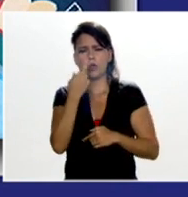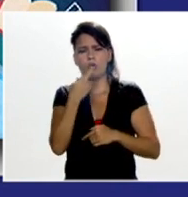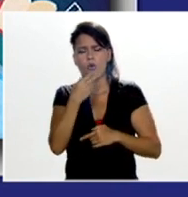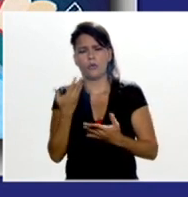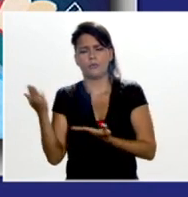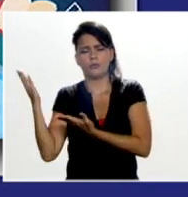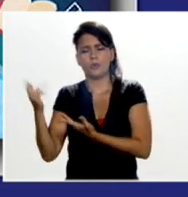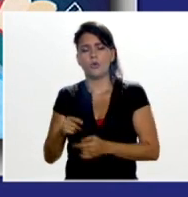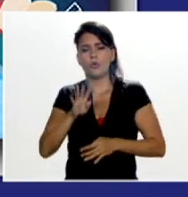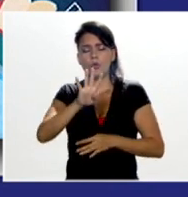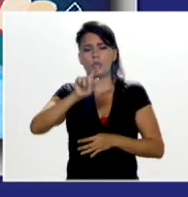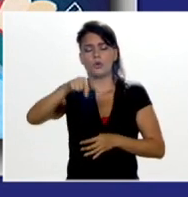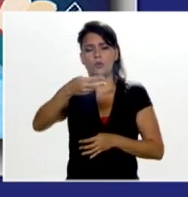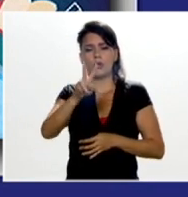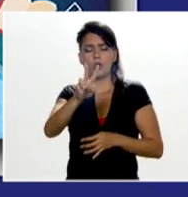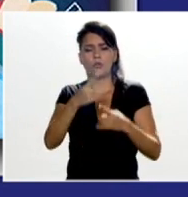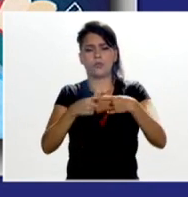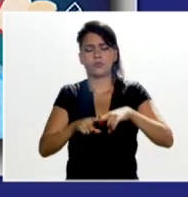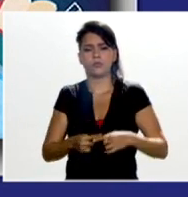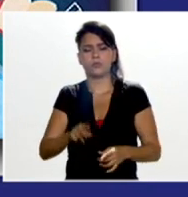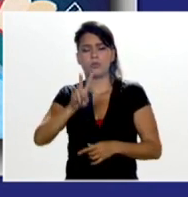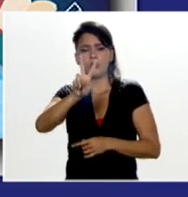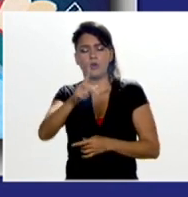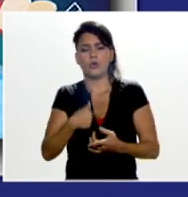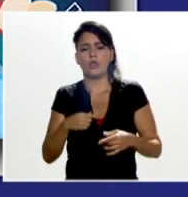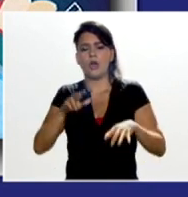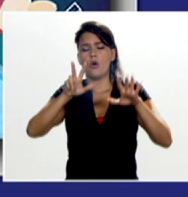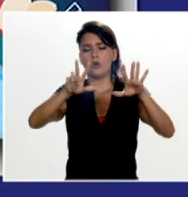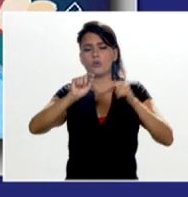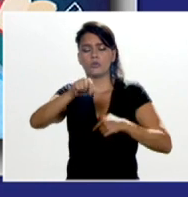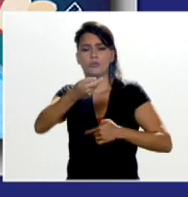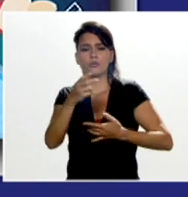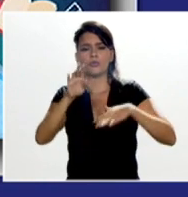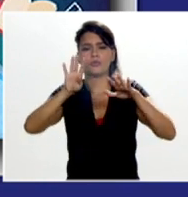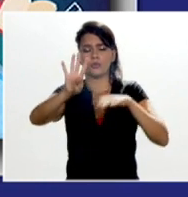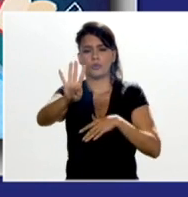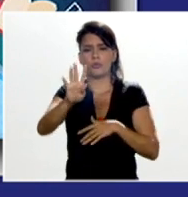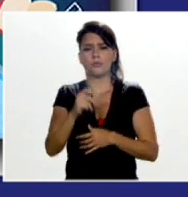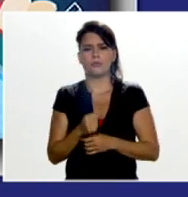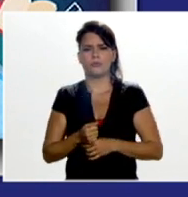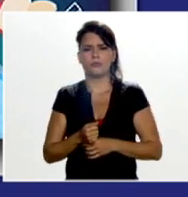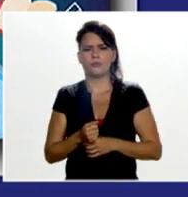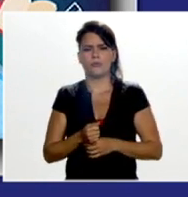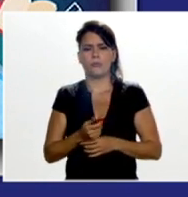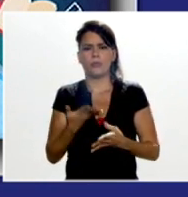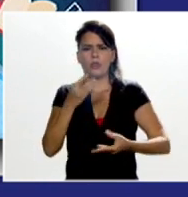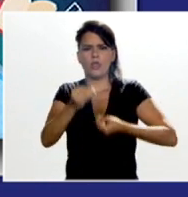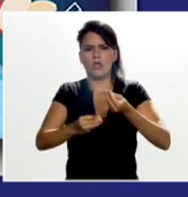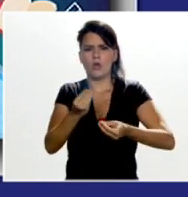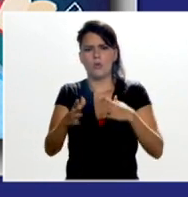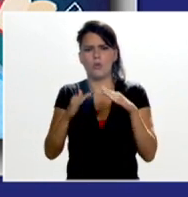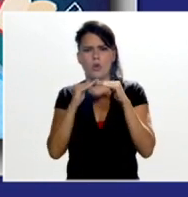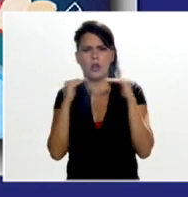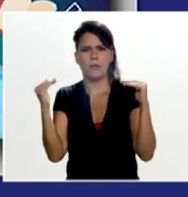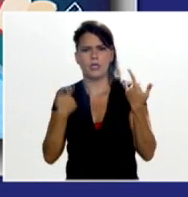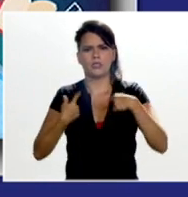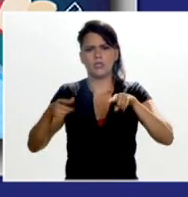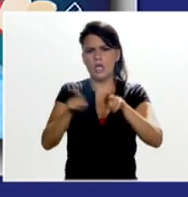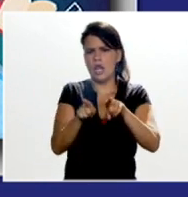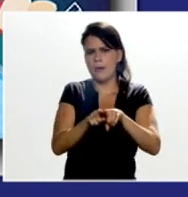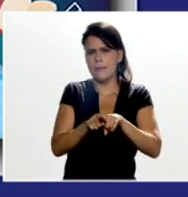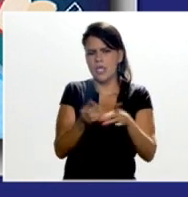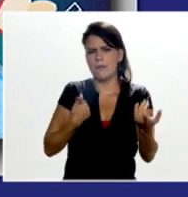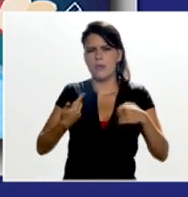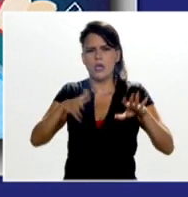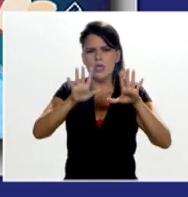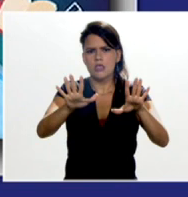4,2 por 2 da 8,4. Y como la base es la misma, en este caso